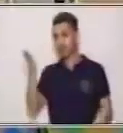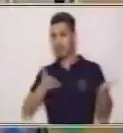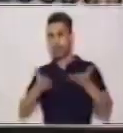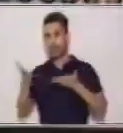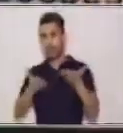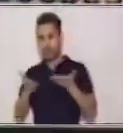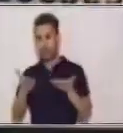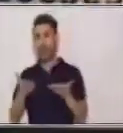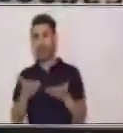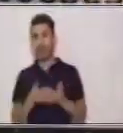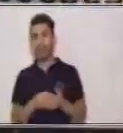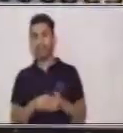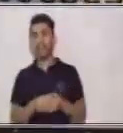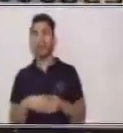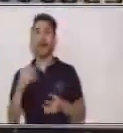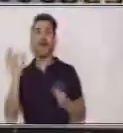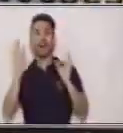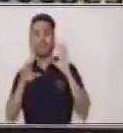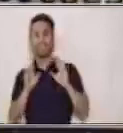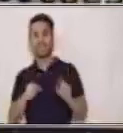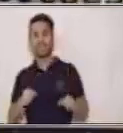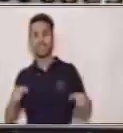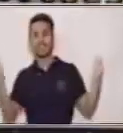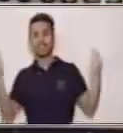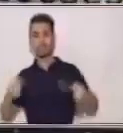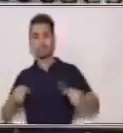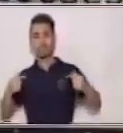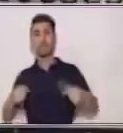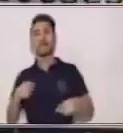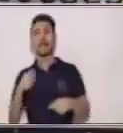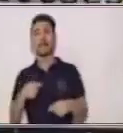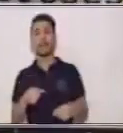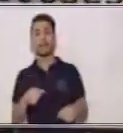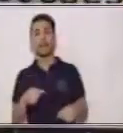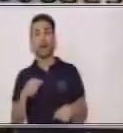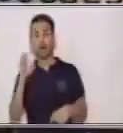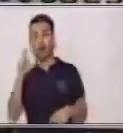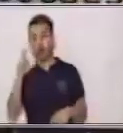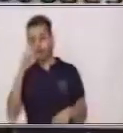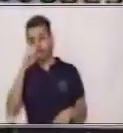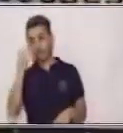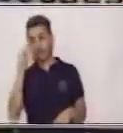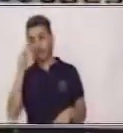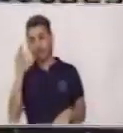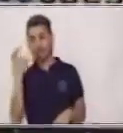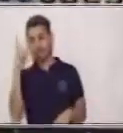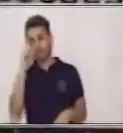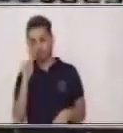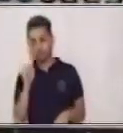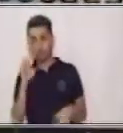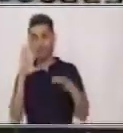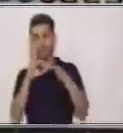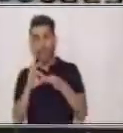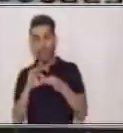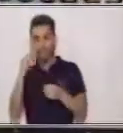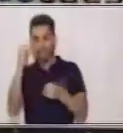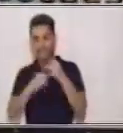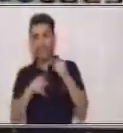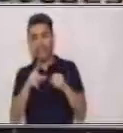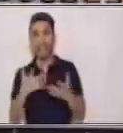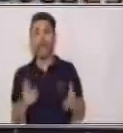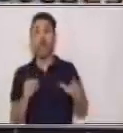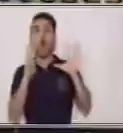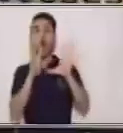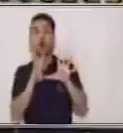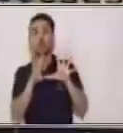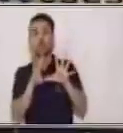hay 8 equipos, pero solamente un equipo será el ganador. Por eso se llama octavos de final, porque está dividido en